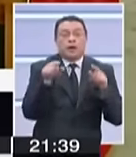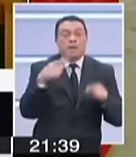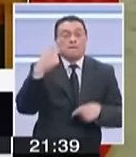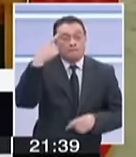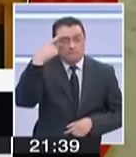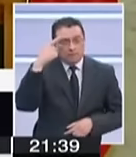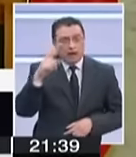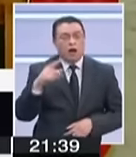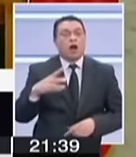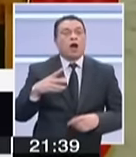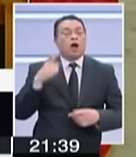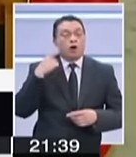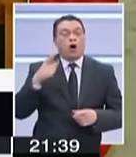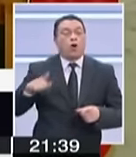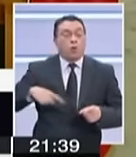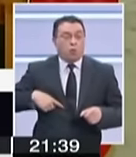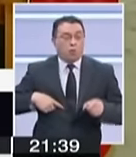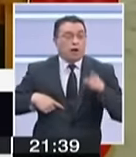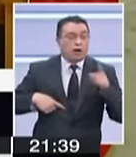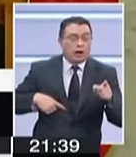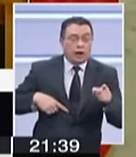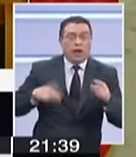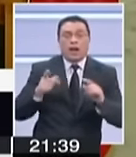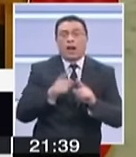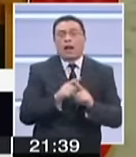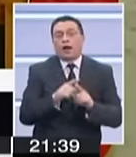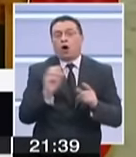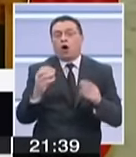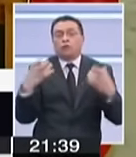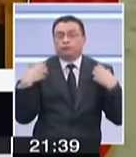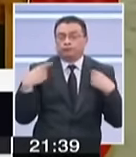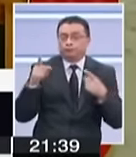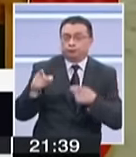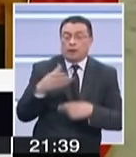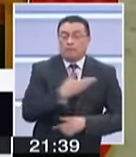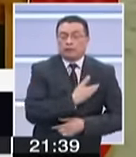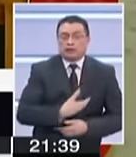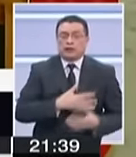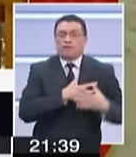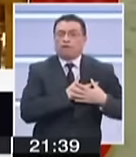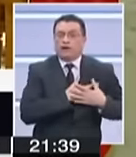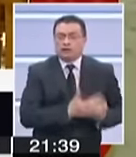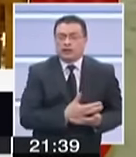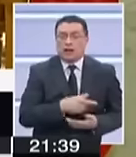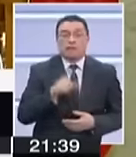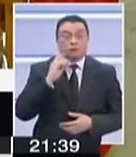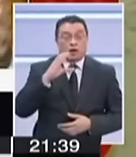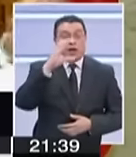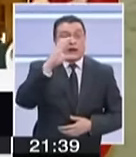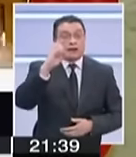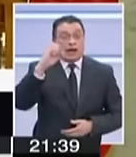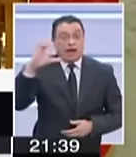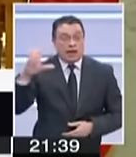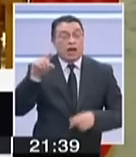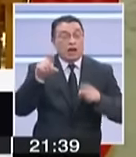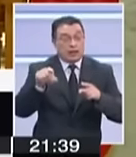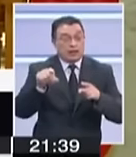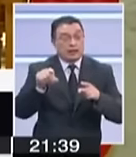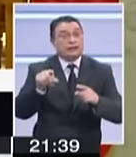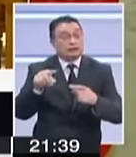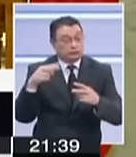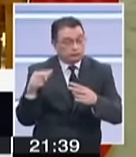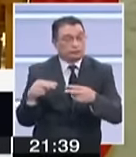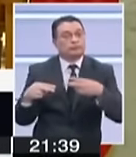que culpar o responsabilizar especialmente al gobierno de la presidenta Bachelet, cuando claramente el CAE, ¿no es cierto?, el crédito con aval del